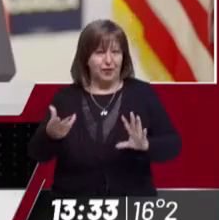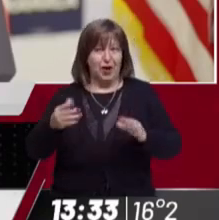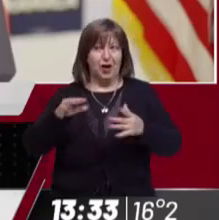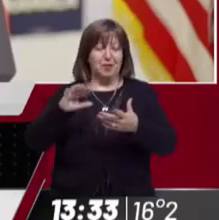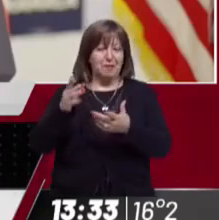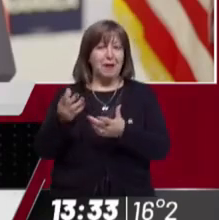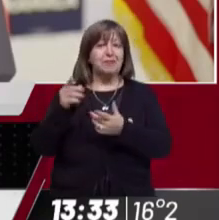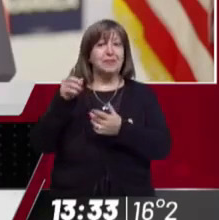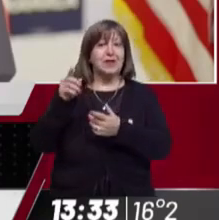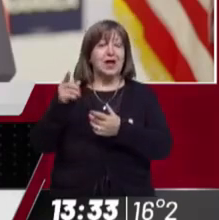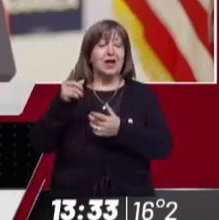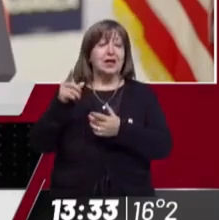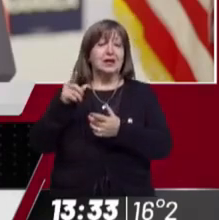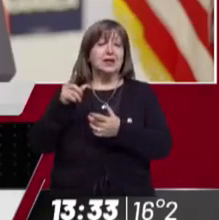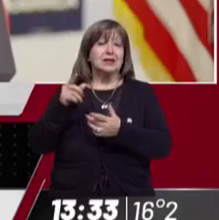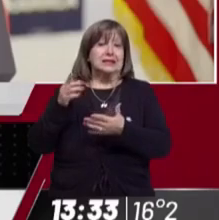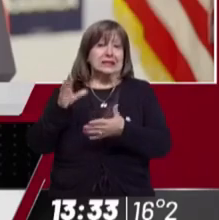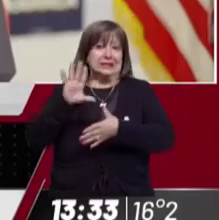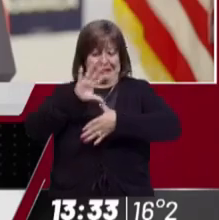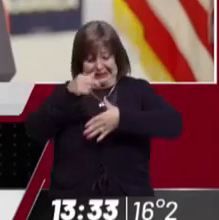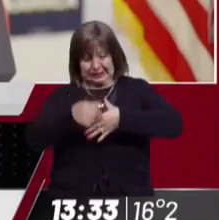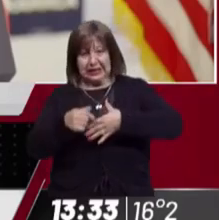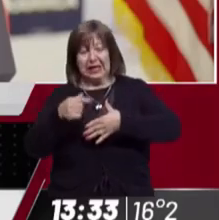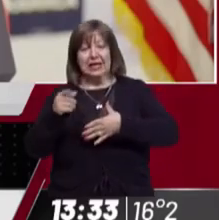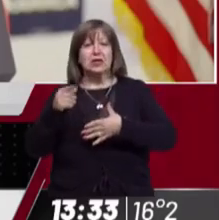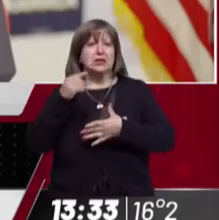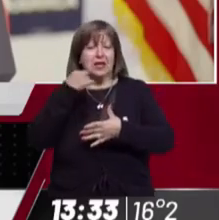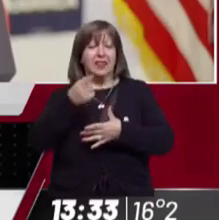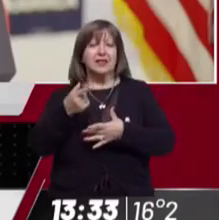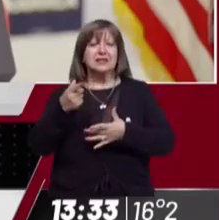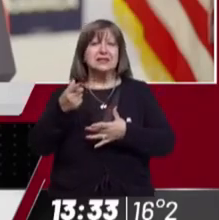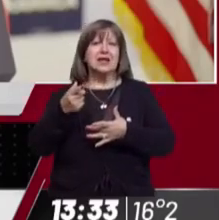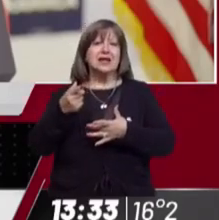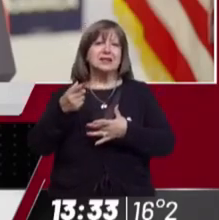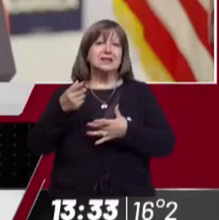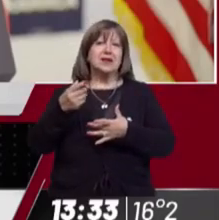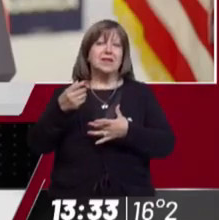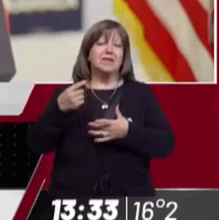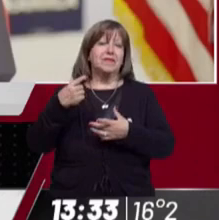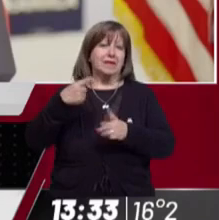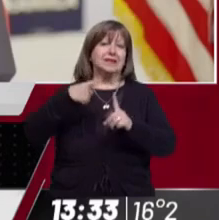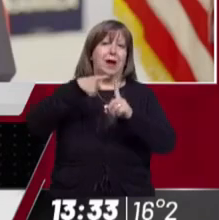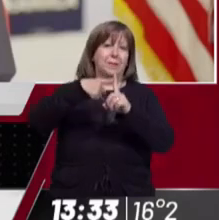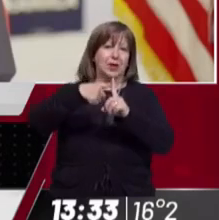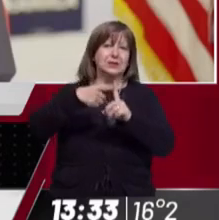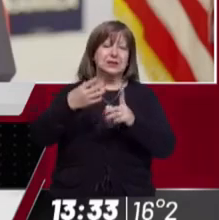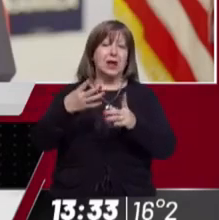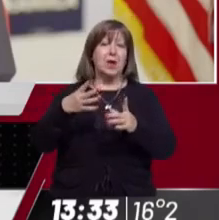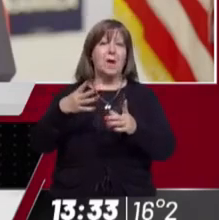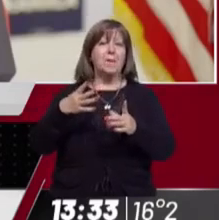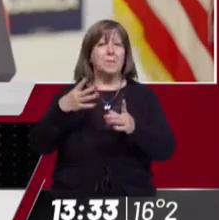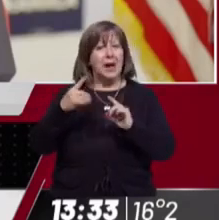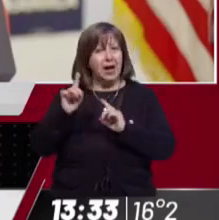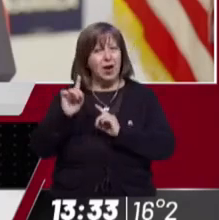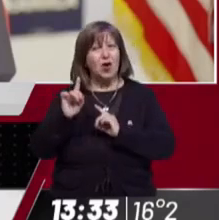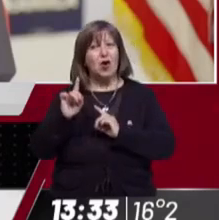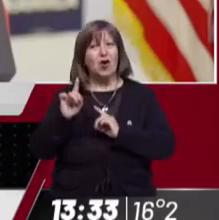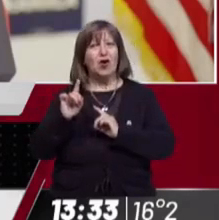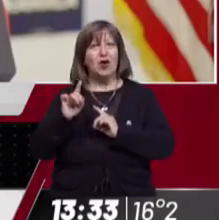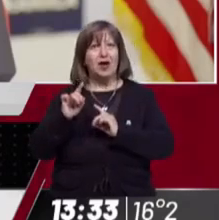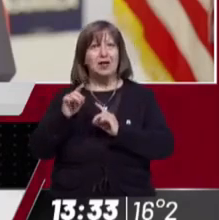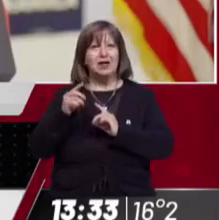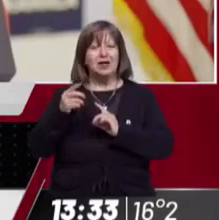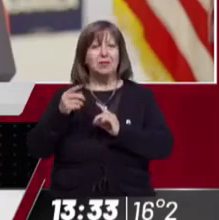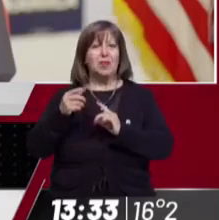populistas, y muchos centroamericanos. Entonces, le va a ir muy bien, no le va a ir bien seguramente en el interior profundo. Por eso el